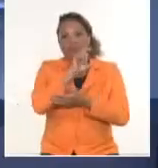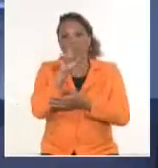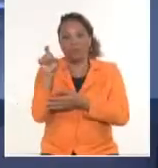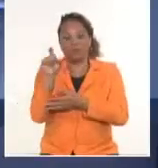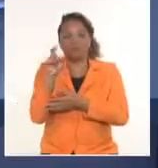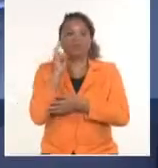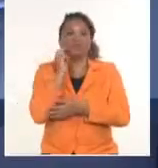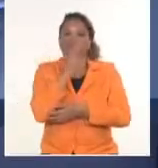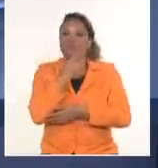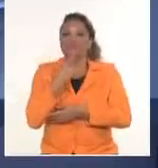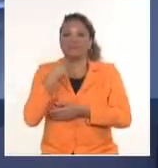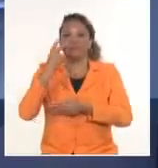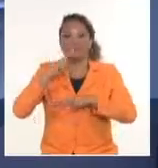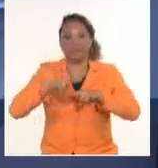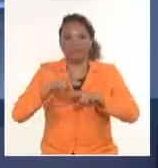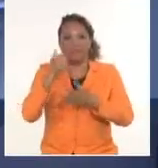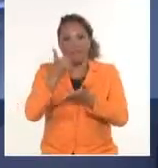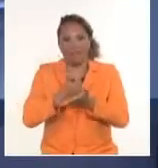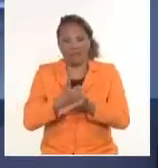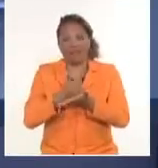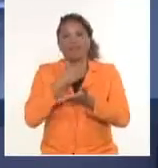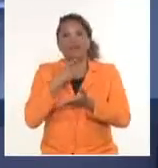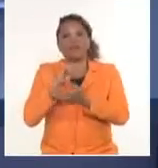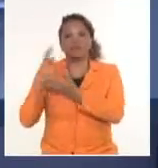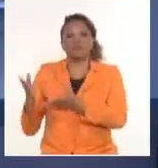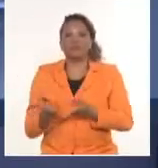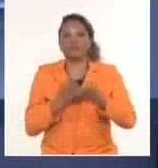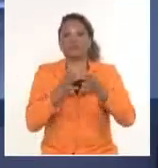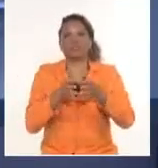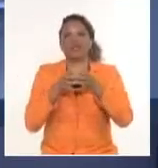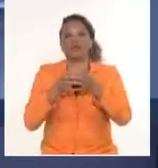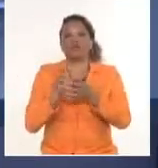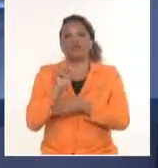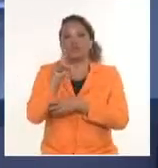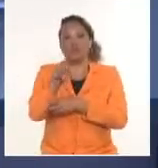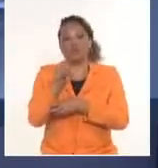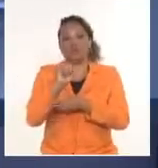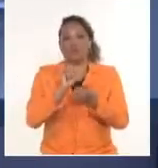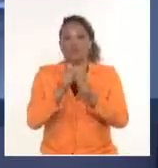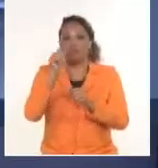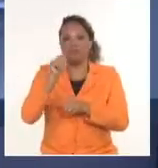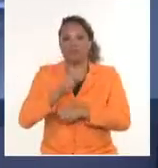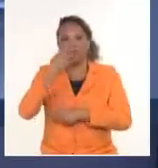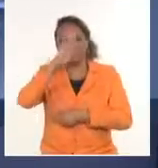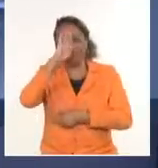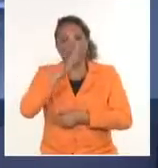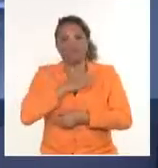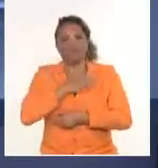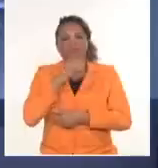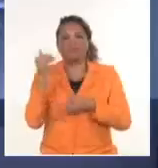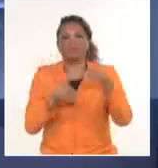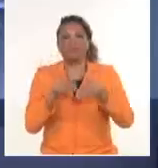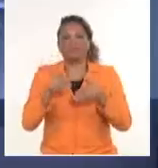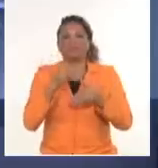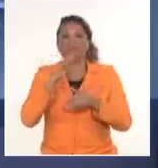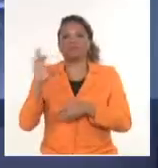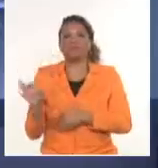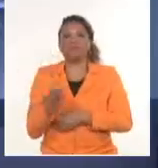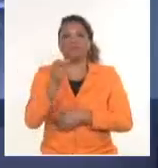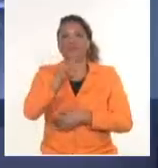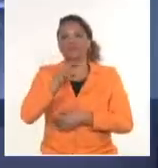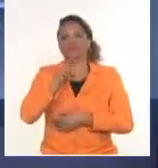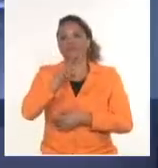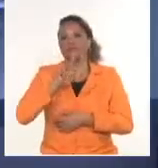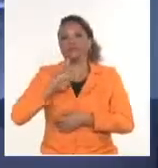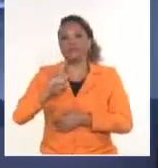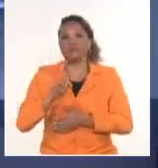de la capital cubana para recibir a este último grupo de la delegación cubana que participó en los Juegos Olímpicos París